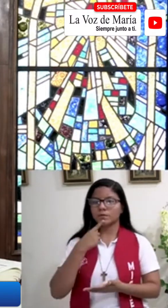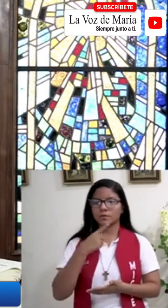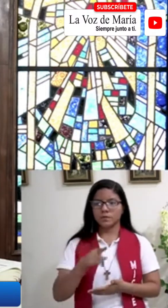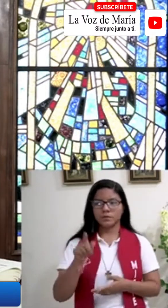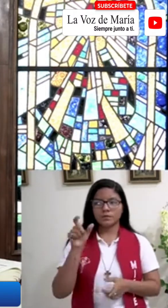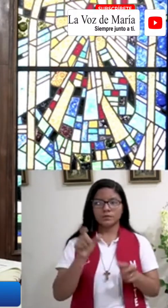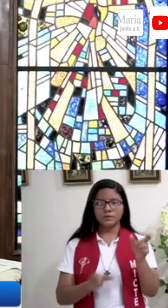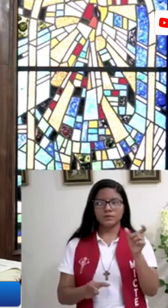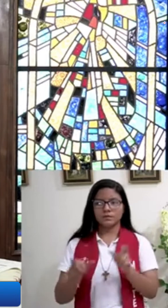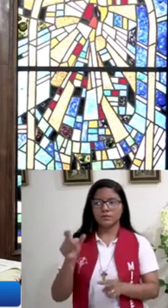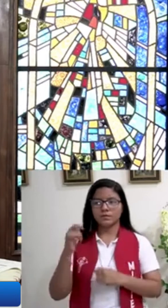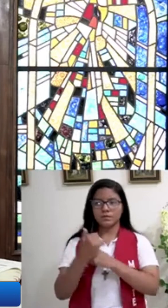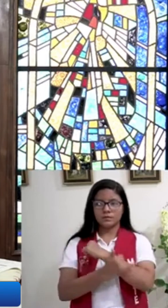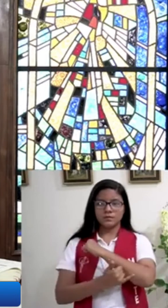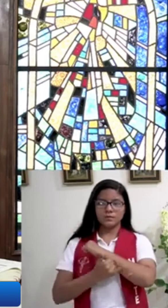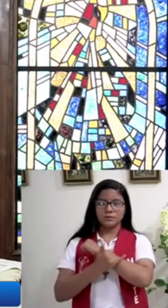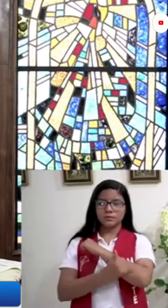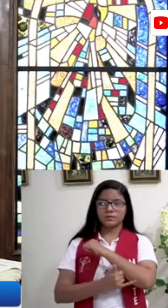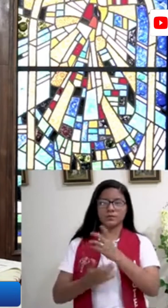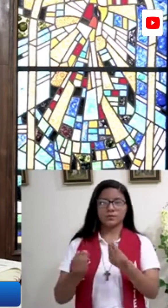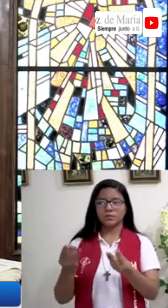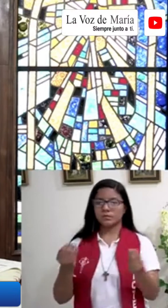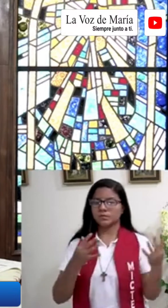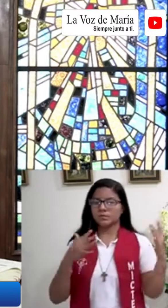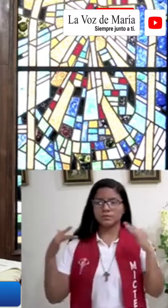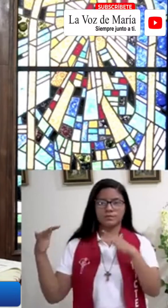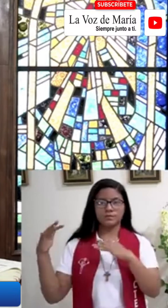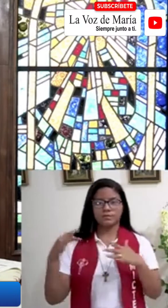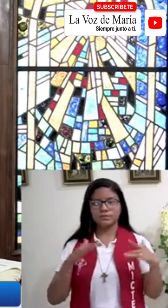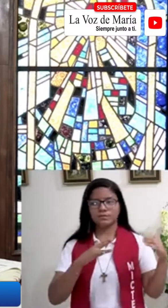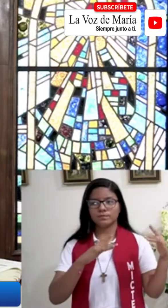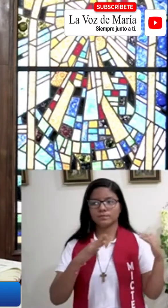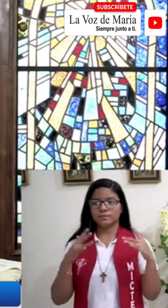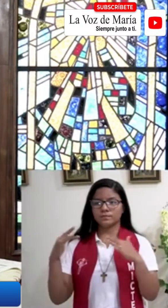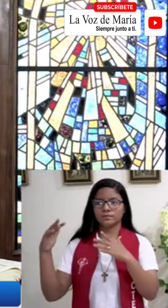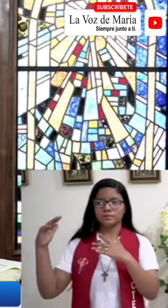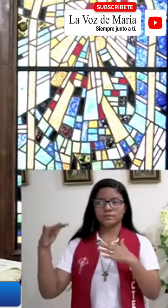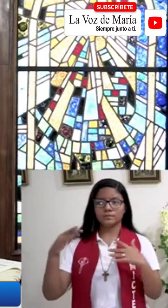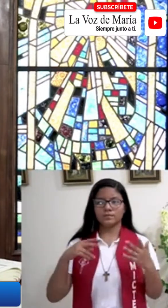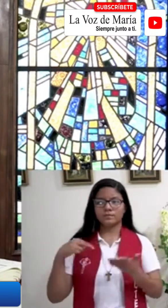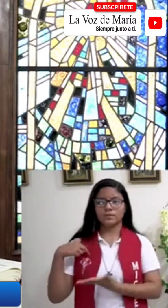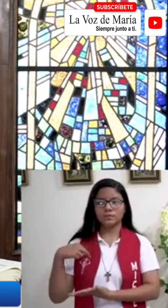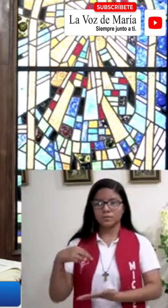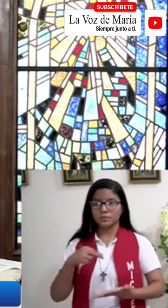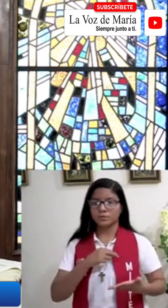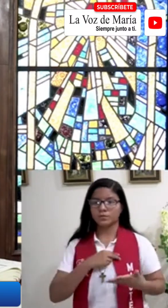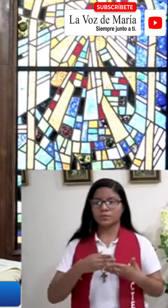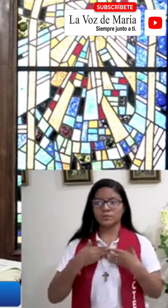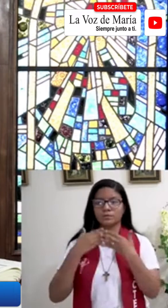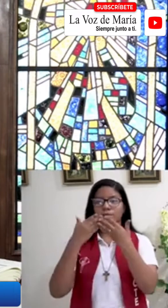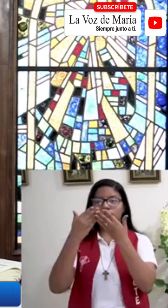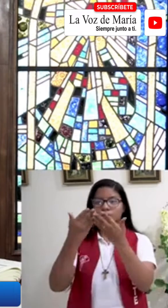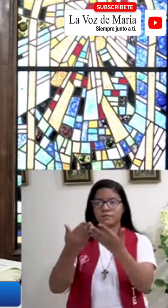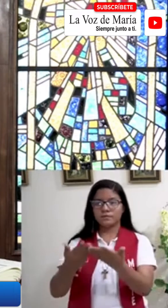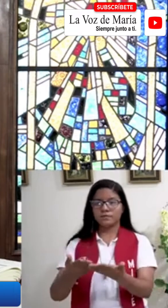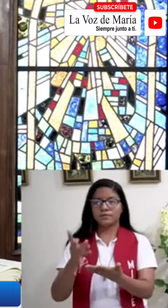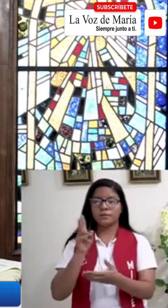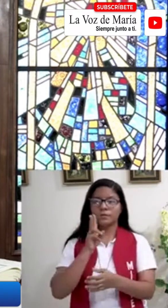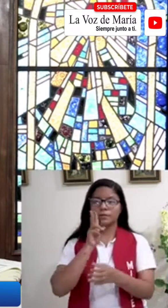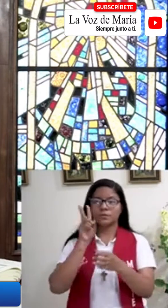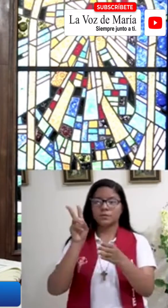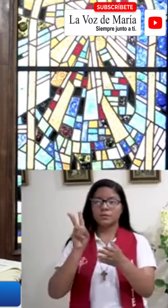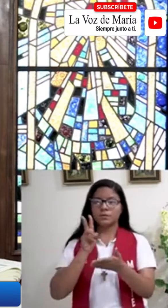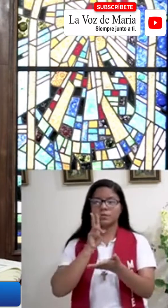pueblos que sufren la guerra, te ofrecemos el